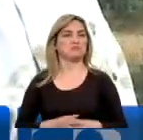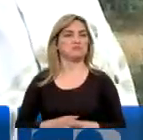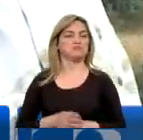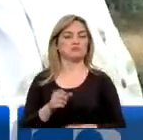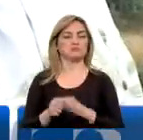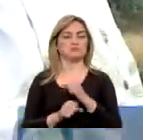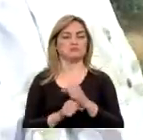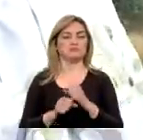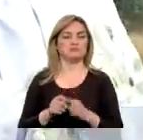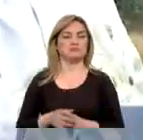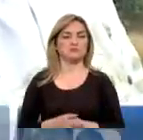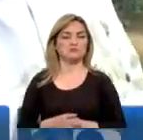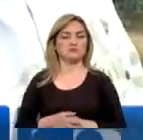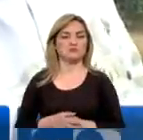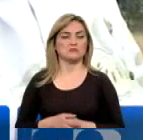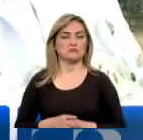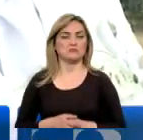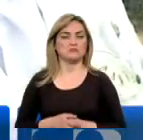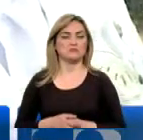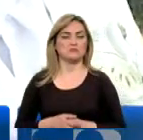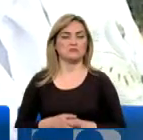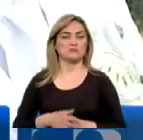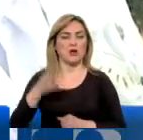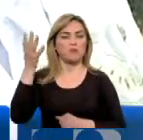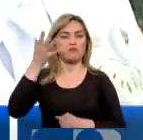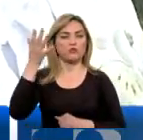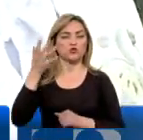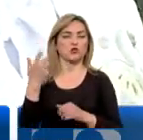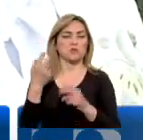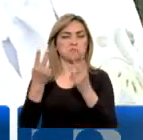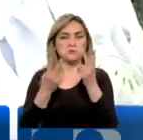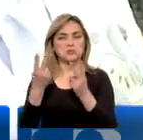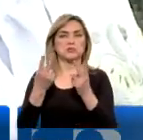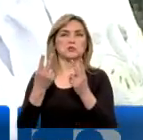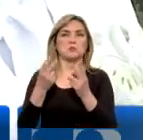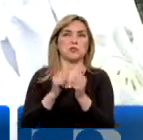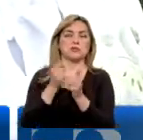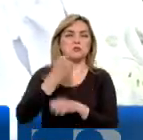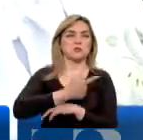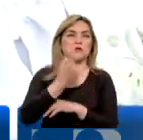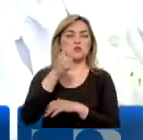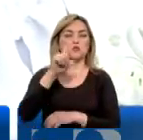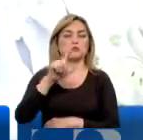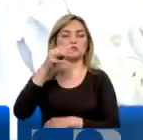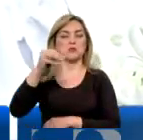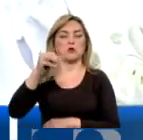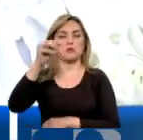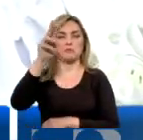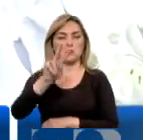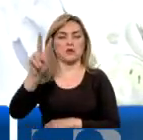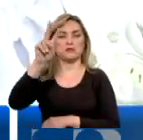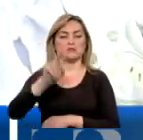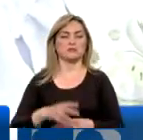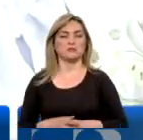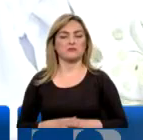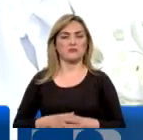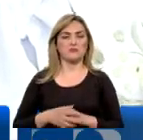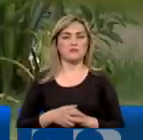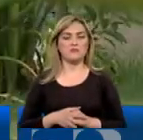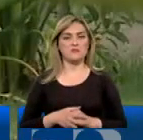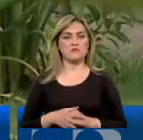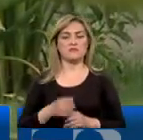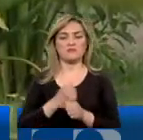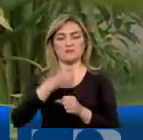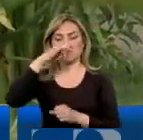la profesora empezó a venir pasando un día, digamos lunes, miércoles y viernes, para el trabajo con los